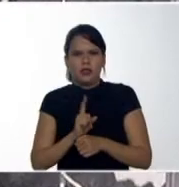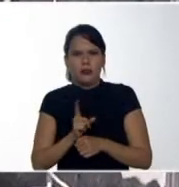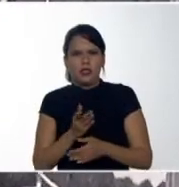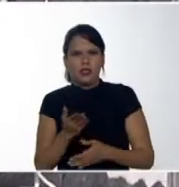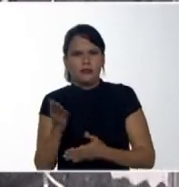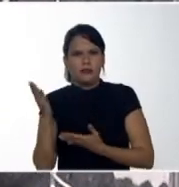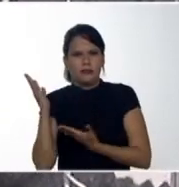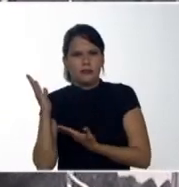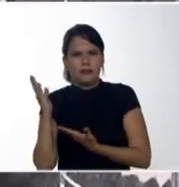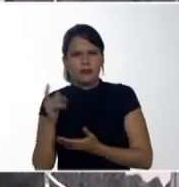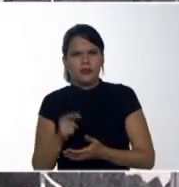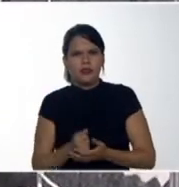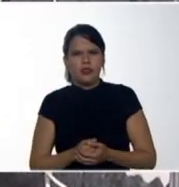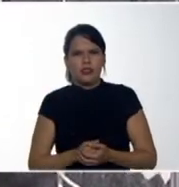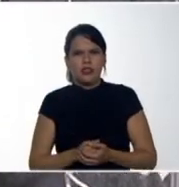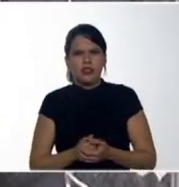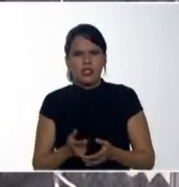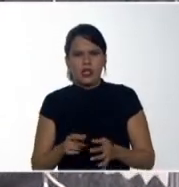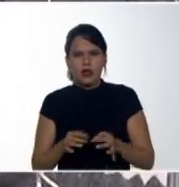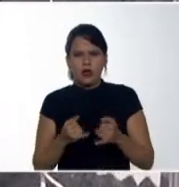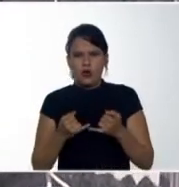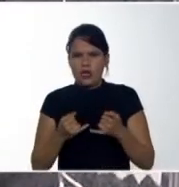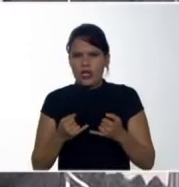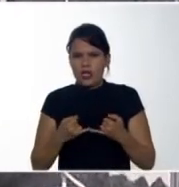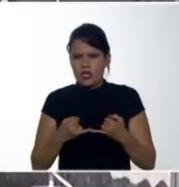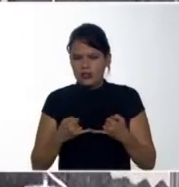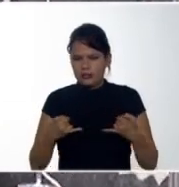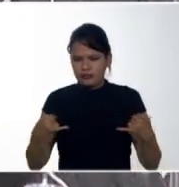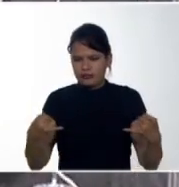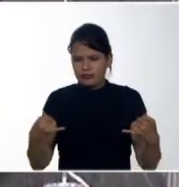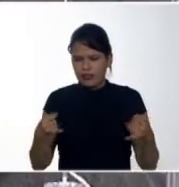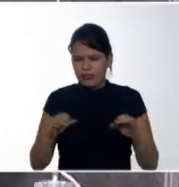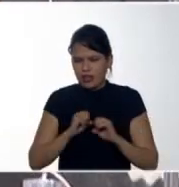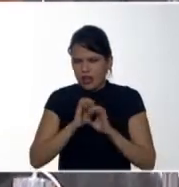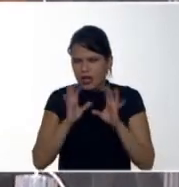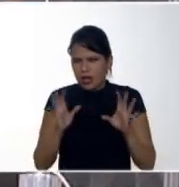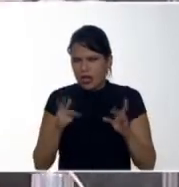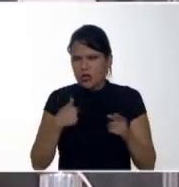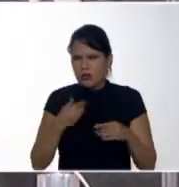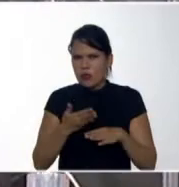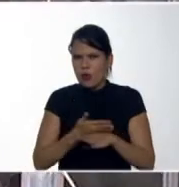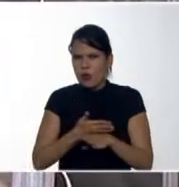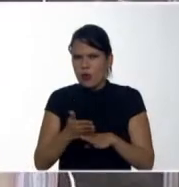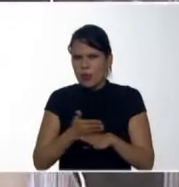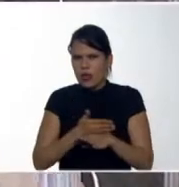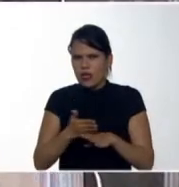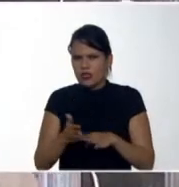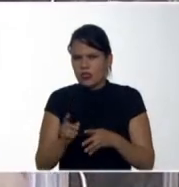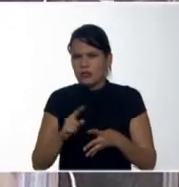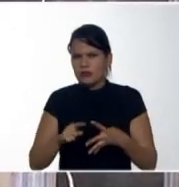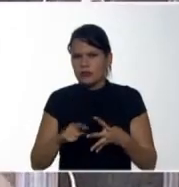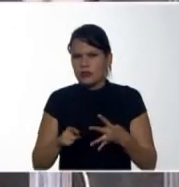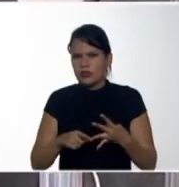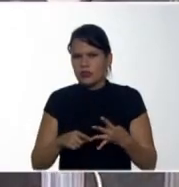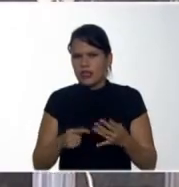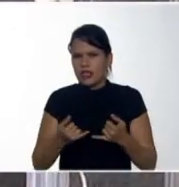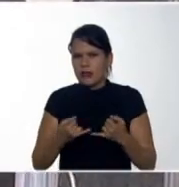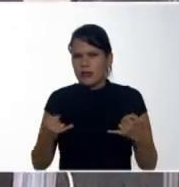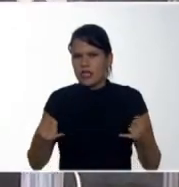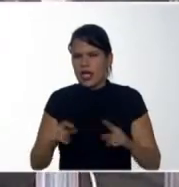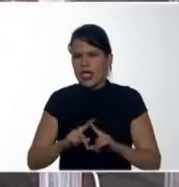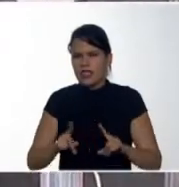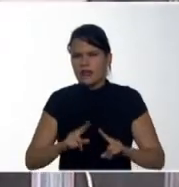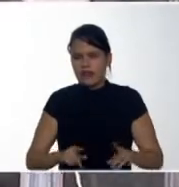la medición exacta y yo puedo compartir este objeto, esta medida, en